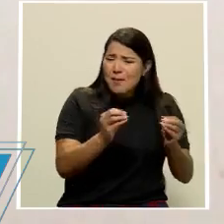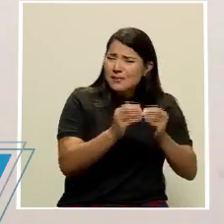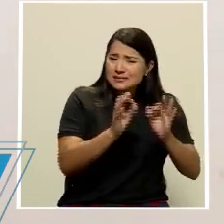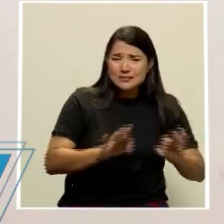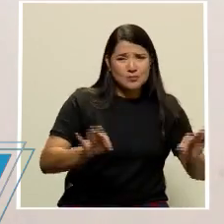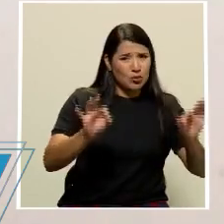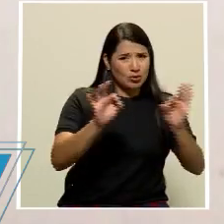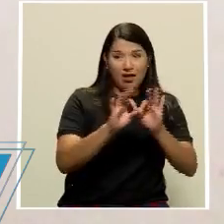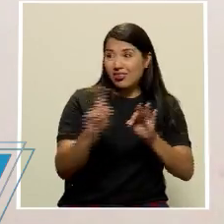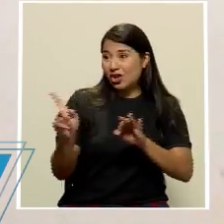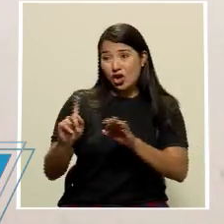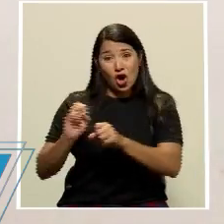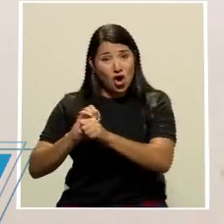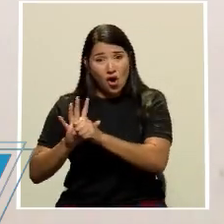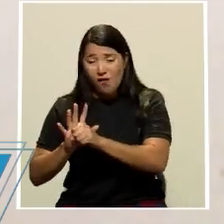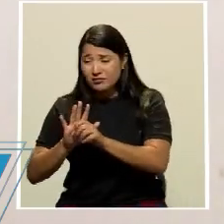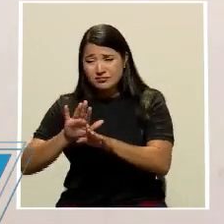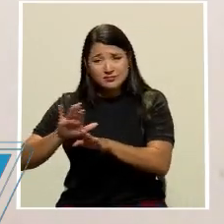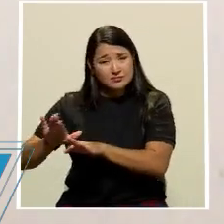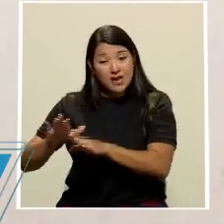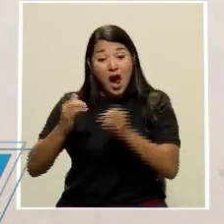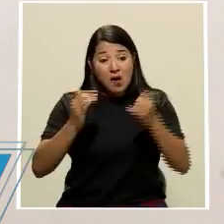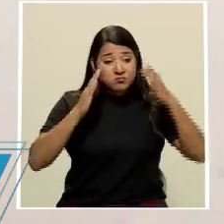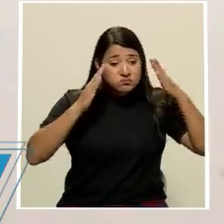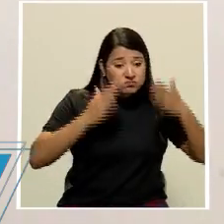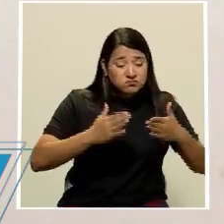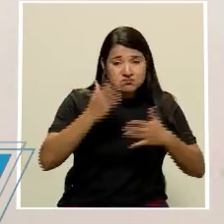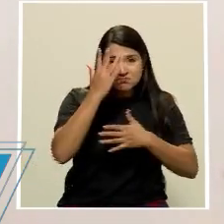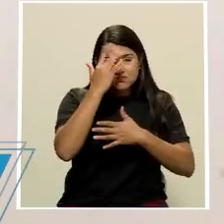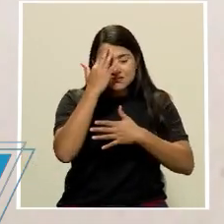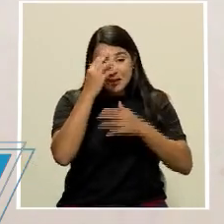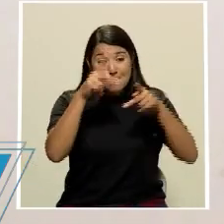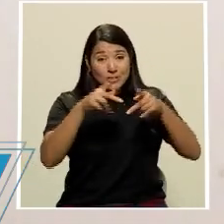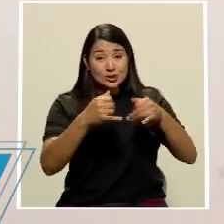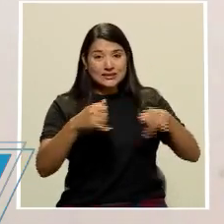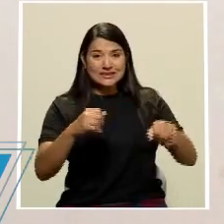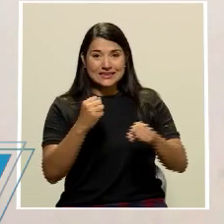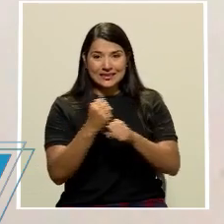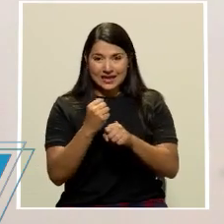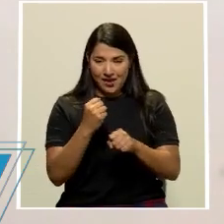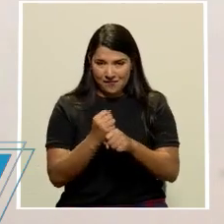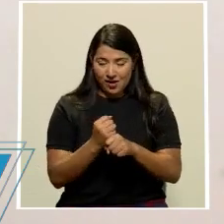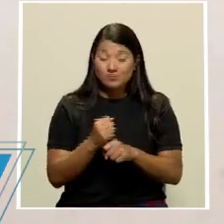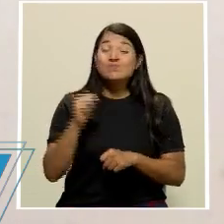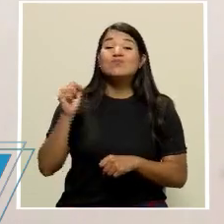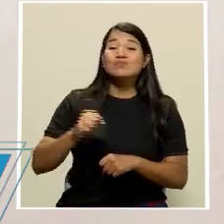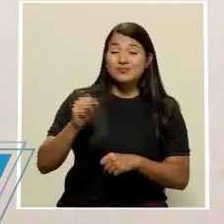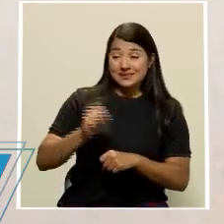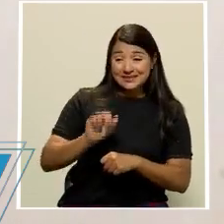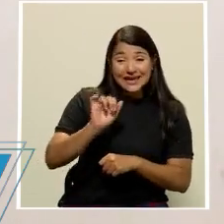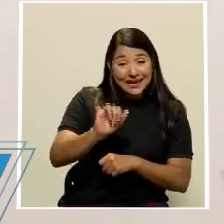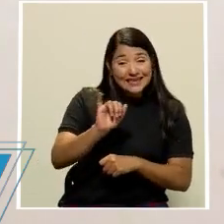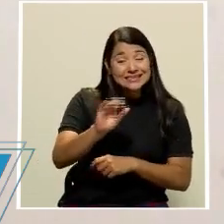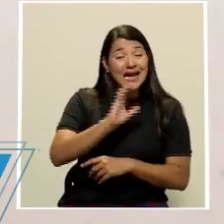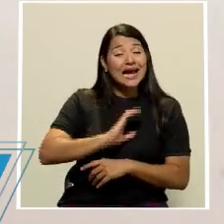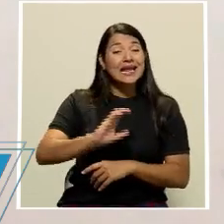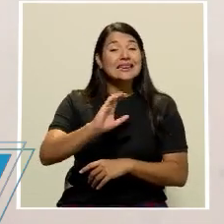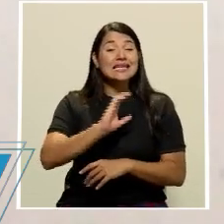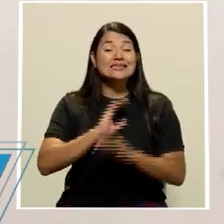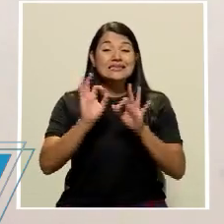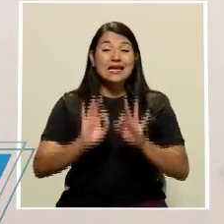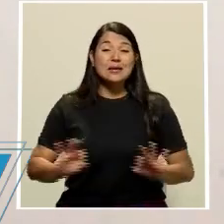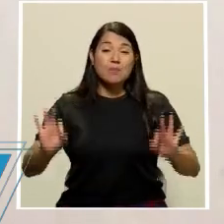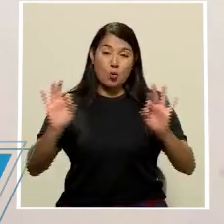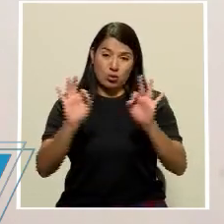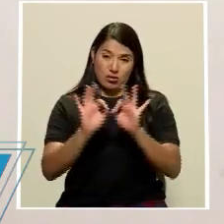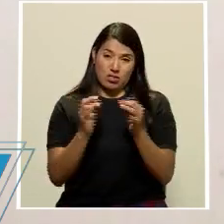Sí, una de las características principales del informe de la encuesta de agosto es el tema del desempleo y la